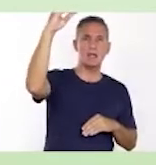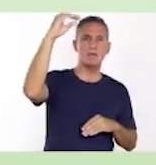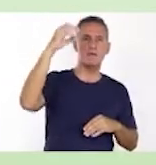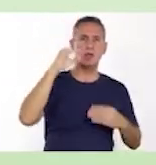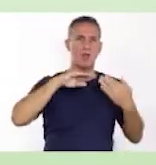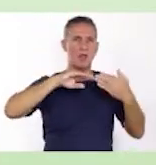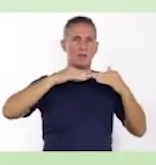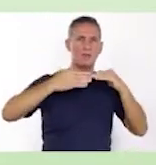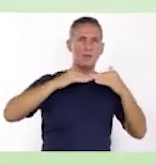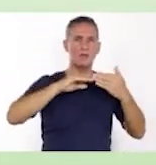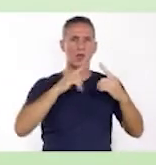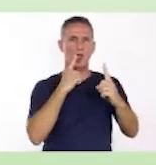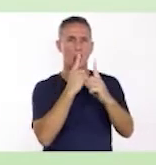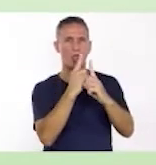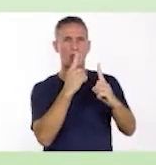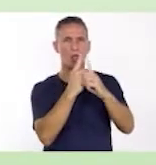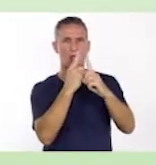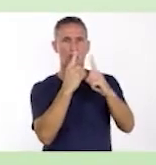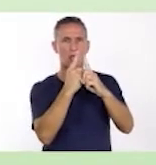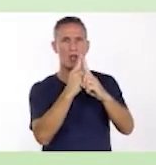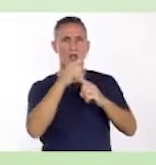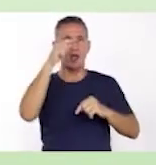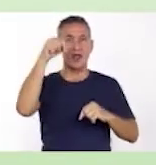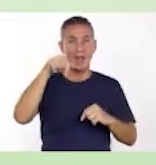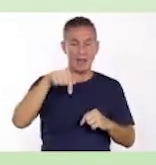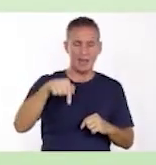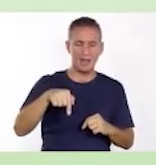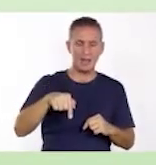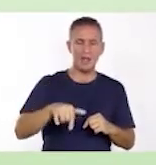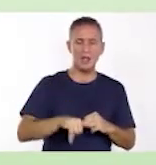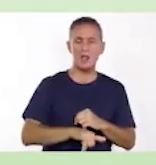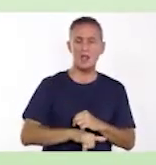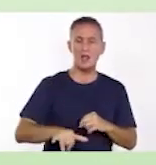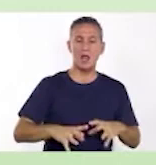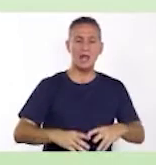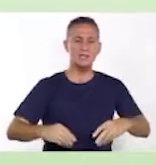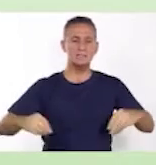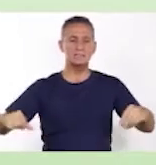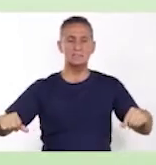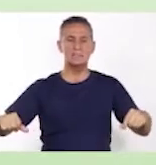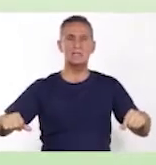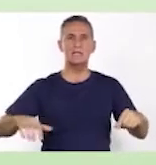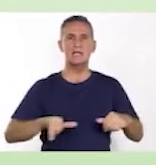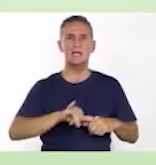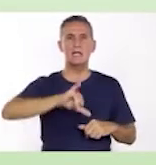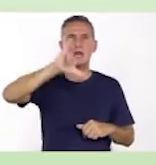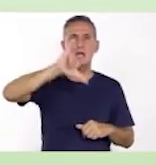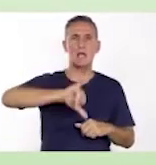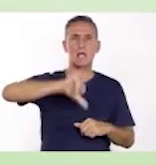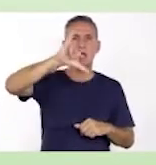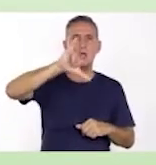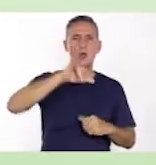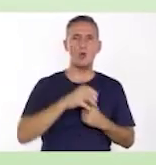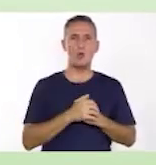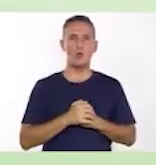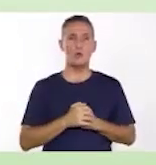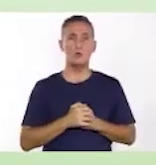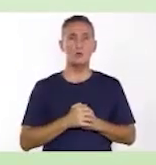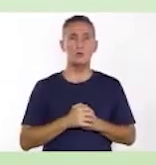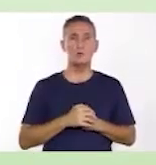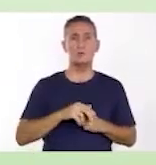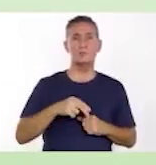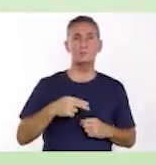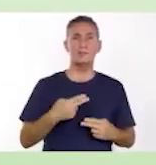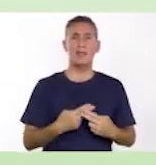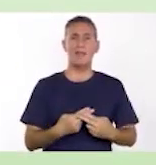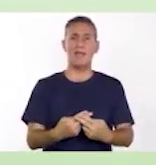discusiones, estos encuentros, esto va a ocurrir también en el plano divino. ¿Cuáles van a ser los héroes